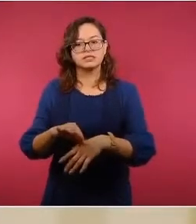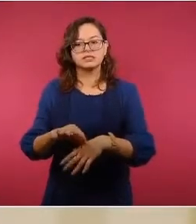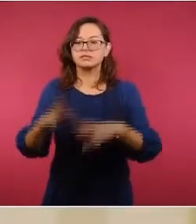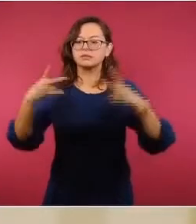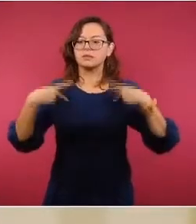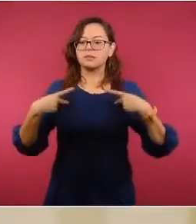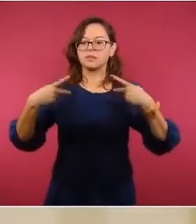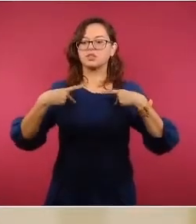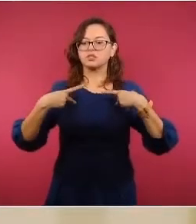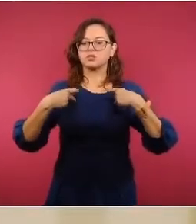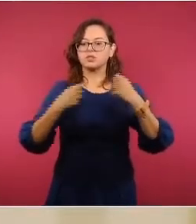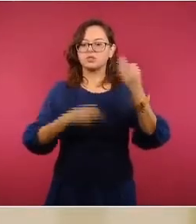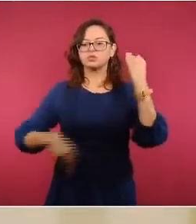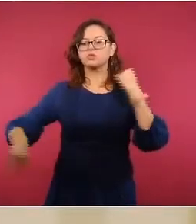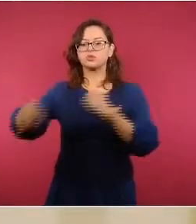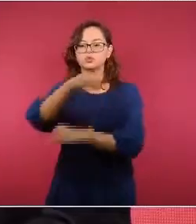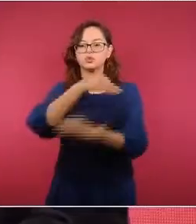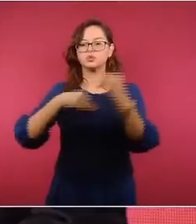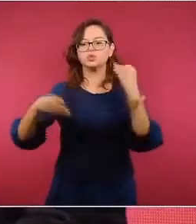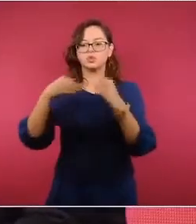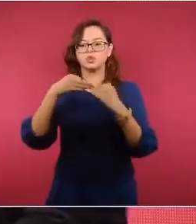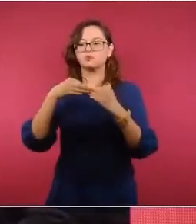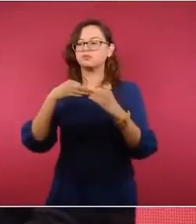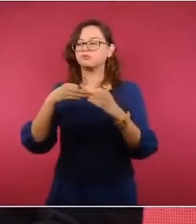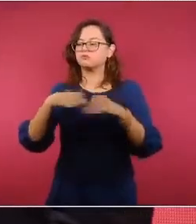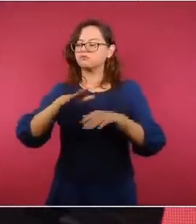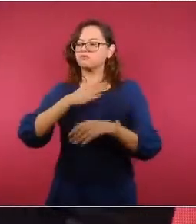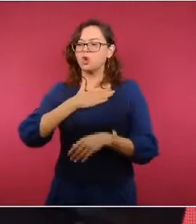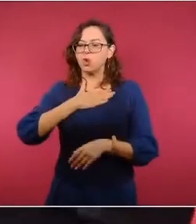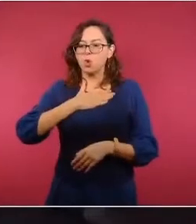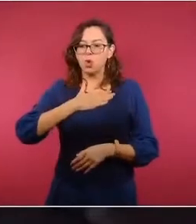vivir con justicia,